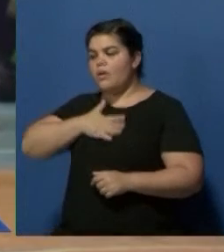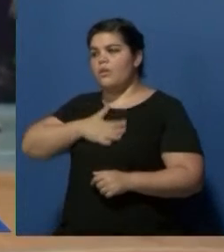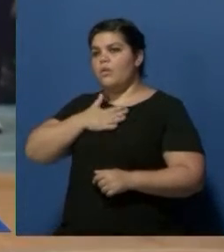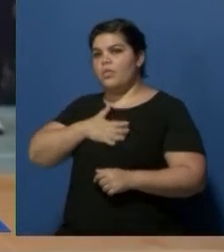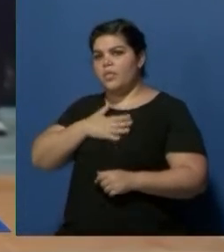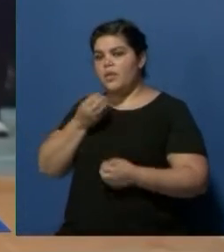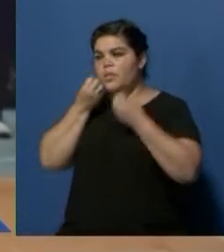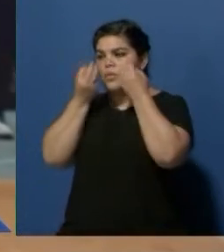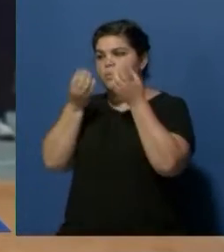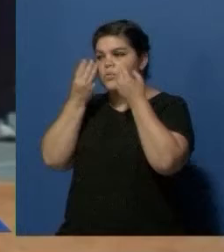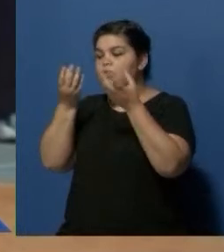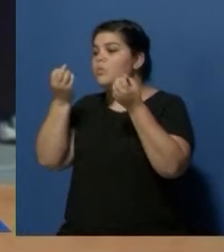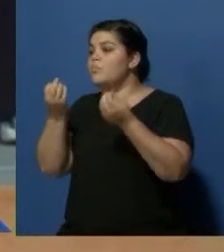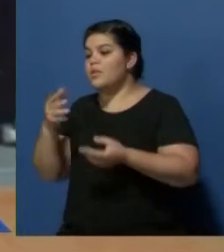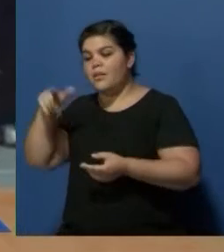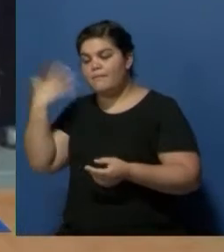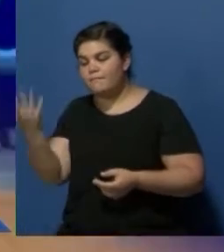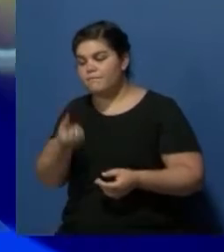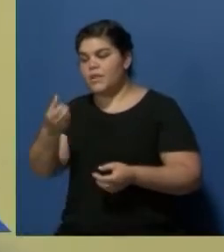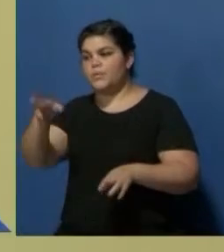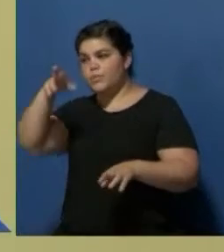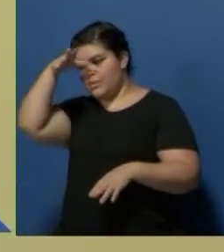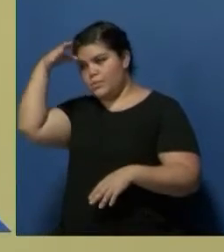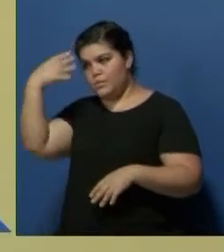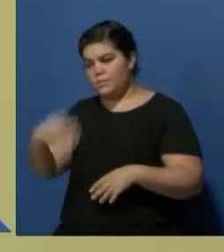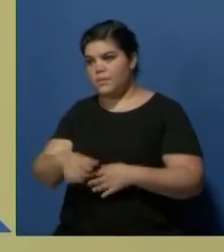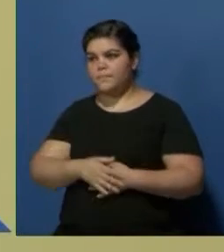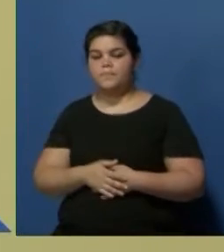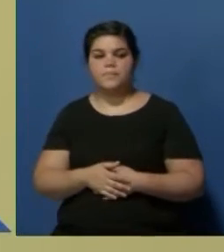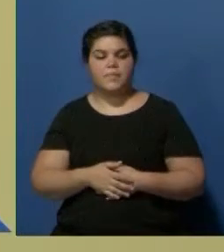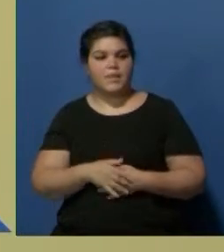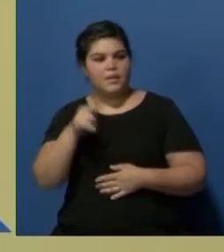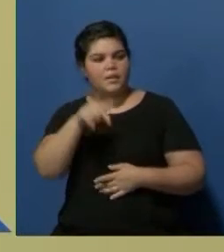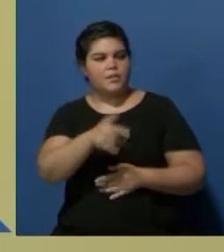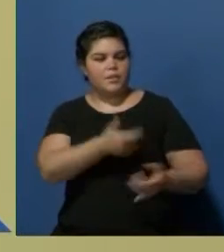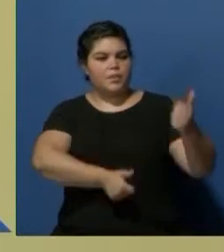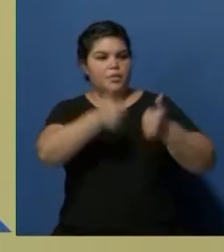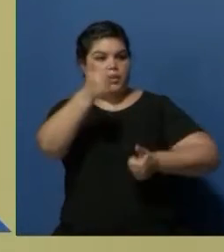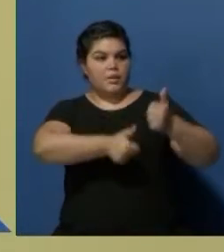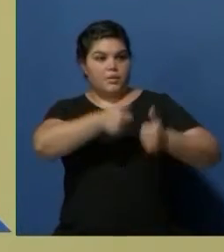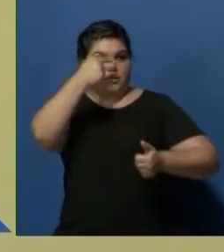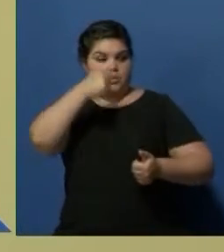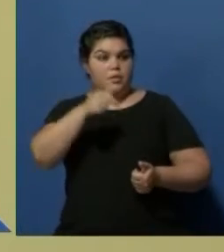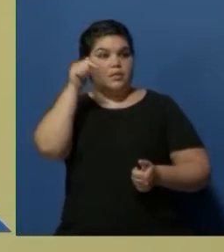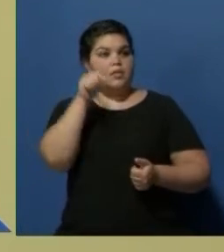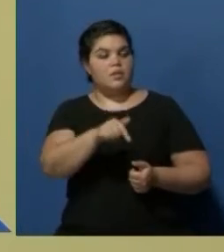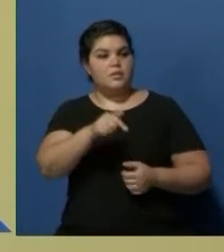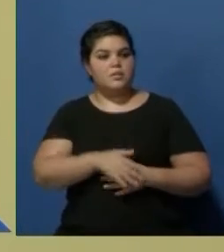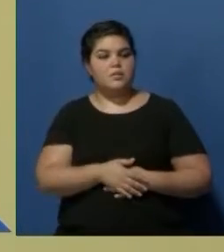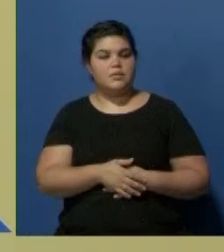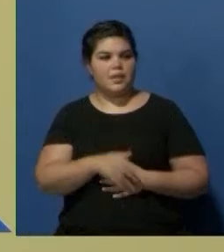hecho de haberlo logrado. Bien, contabas este campeonato, esta clausura que lograron. ¿Se les abre alguna